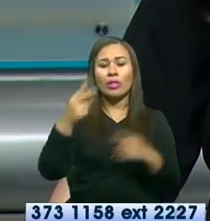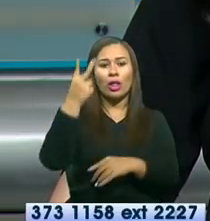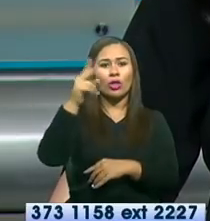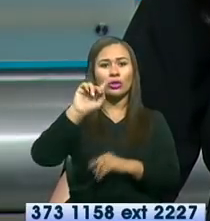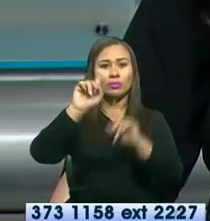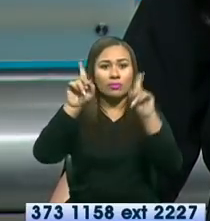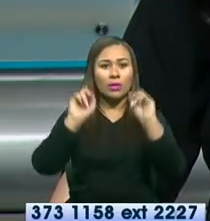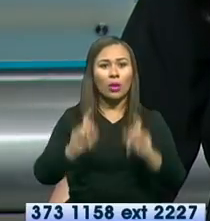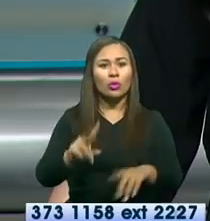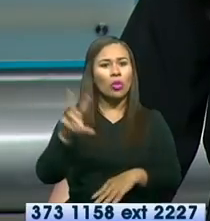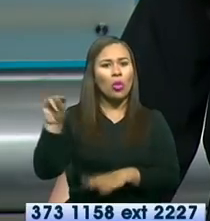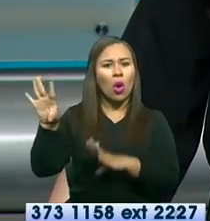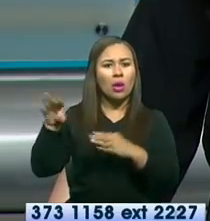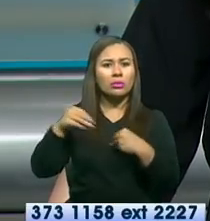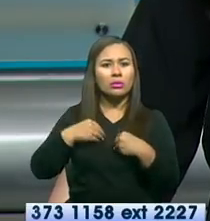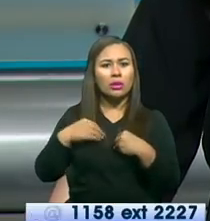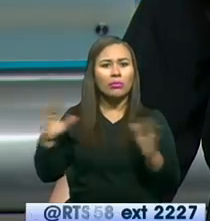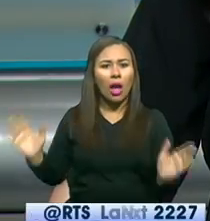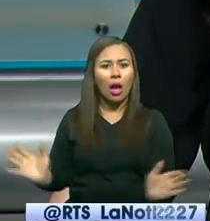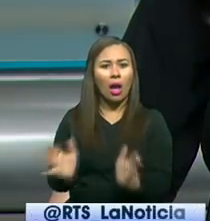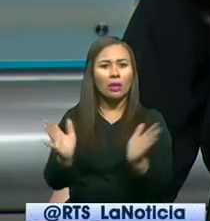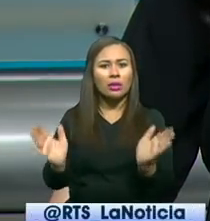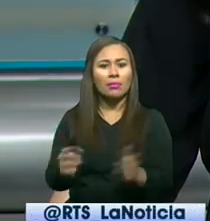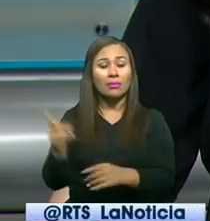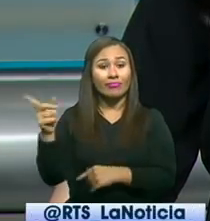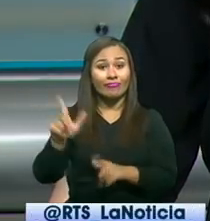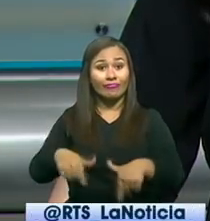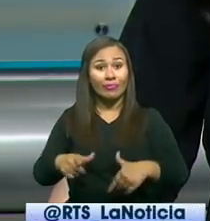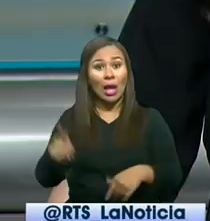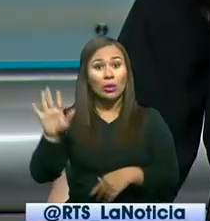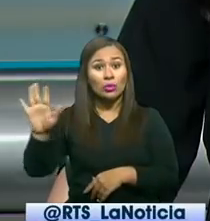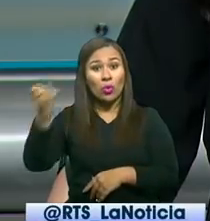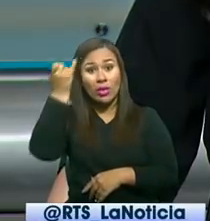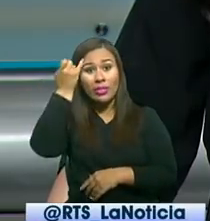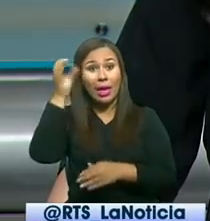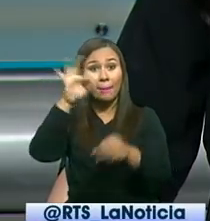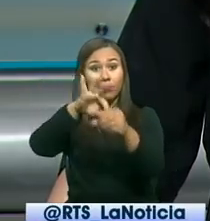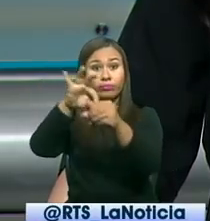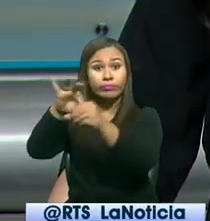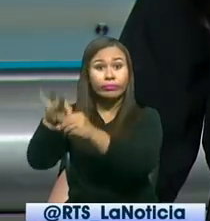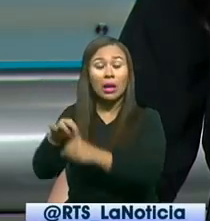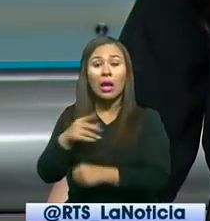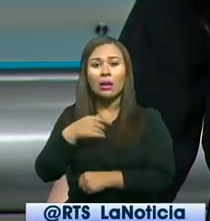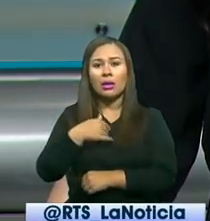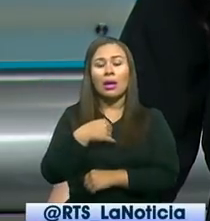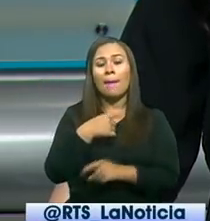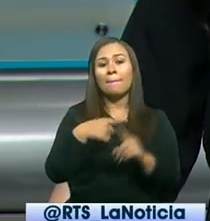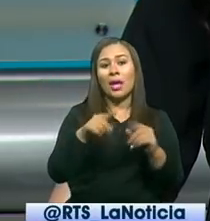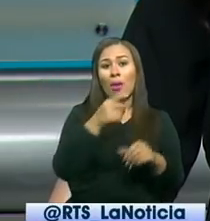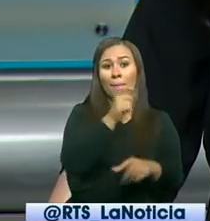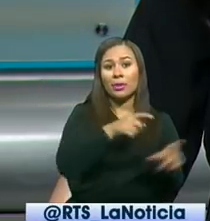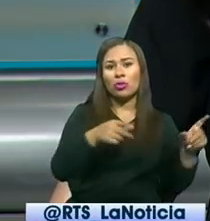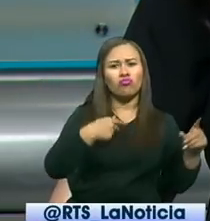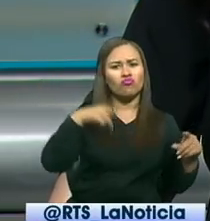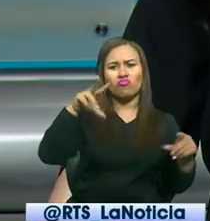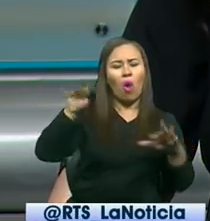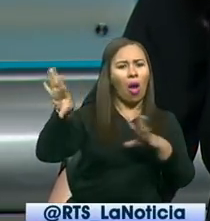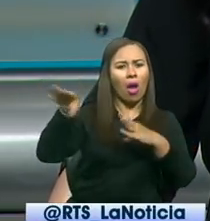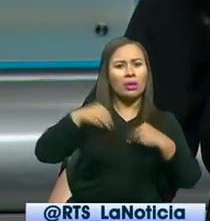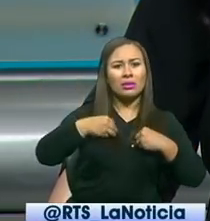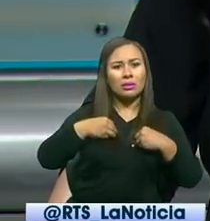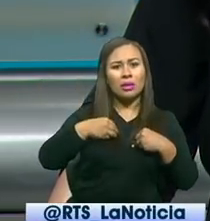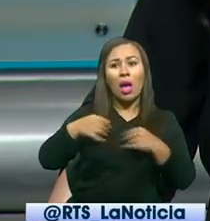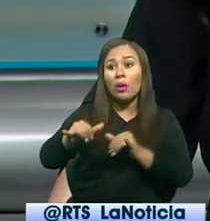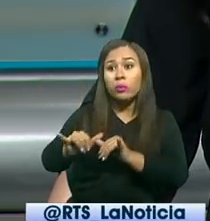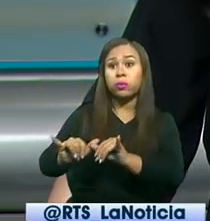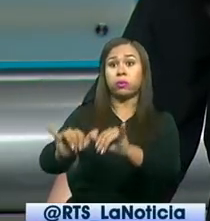consulta popular impulsada por el presidente Lenín Moreno. Los legisladores están en contra de eliminar la posibilidad de reelección